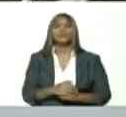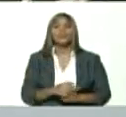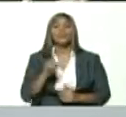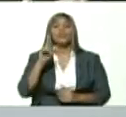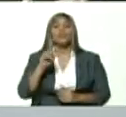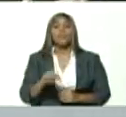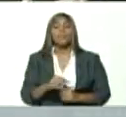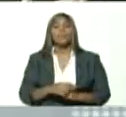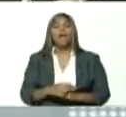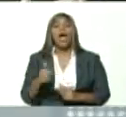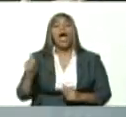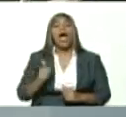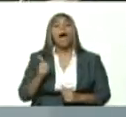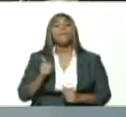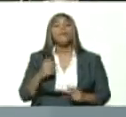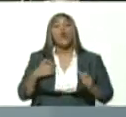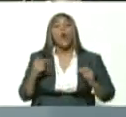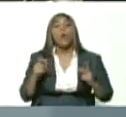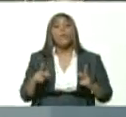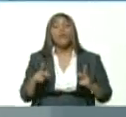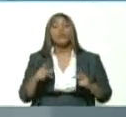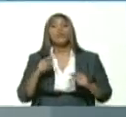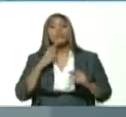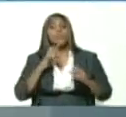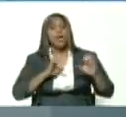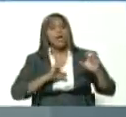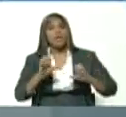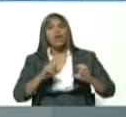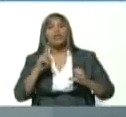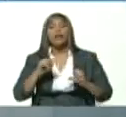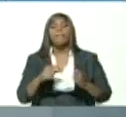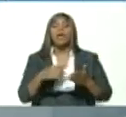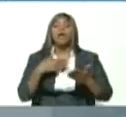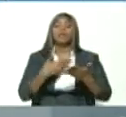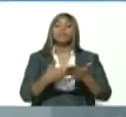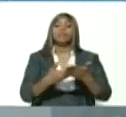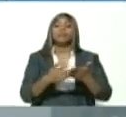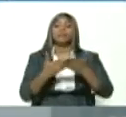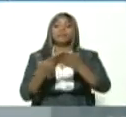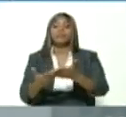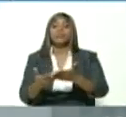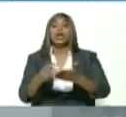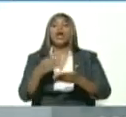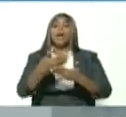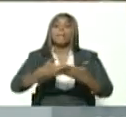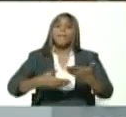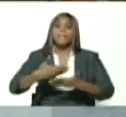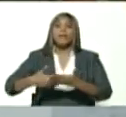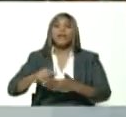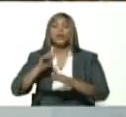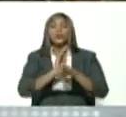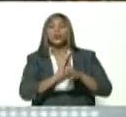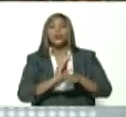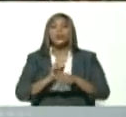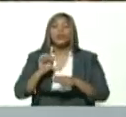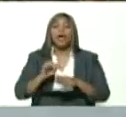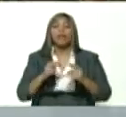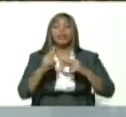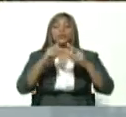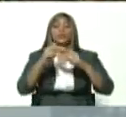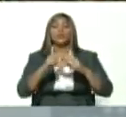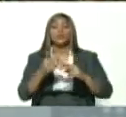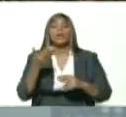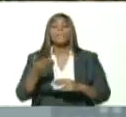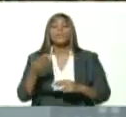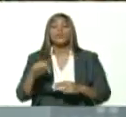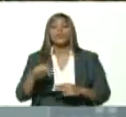digamos, estamos aprovechando esta oportunidad para estudio y sobre todo para dejar unos documentos de preservación de esta obra tan importante para Venezuela y que por supuesto es